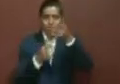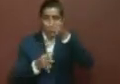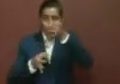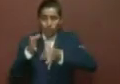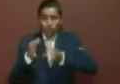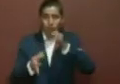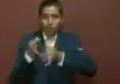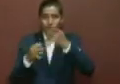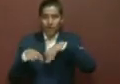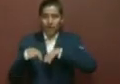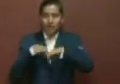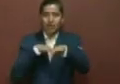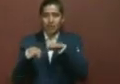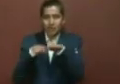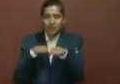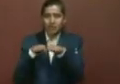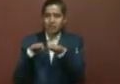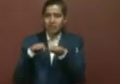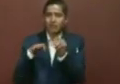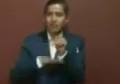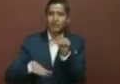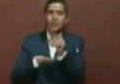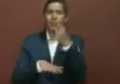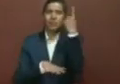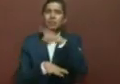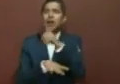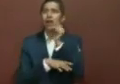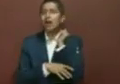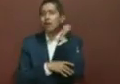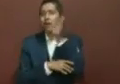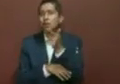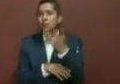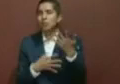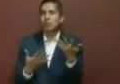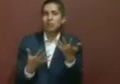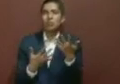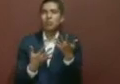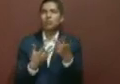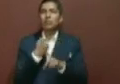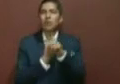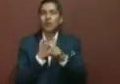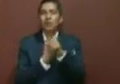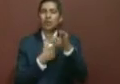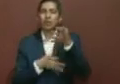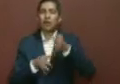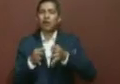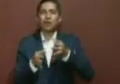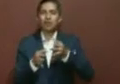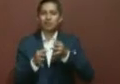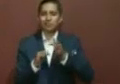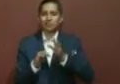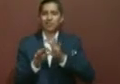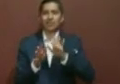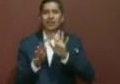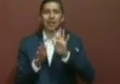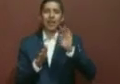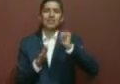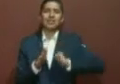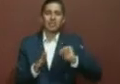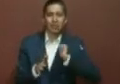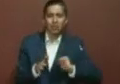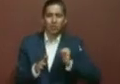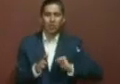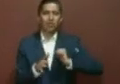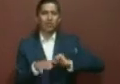jurídicamente, laboralmente, para que no haya ningún efecto, digamos, en la antigüedad o en